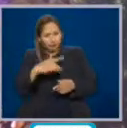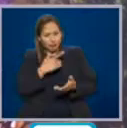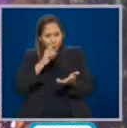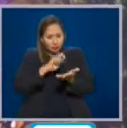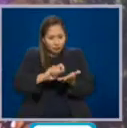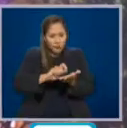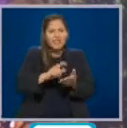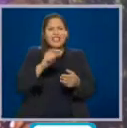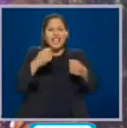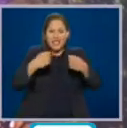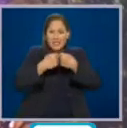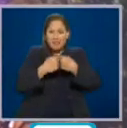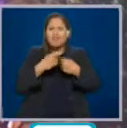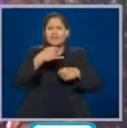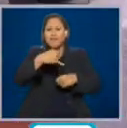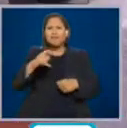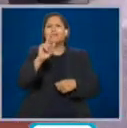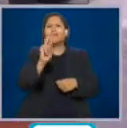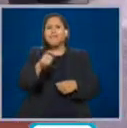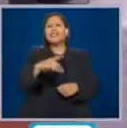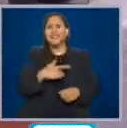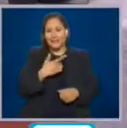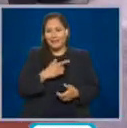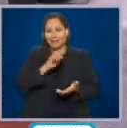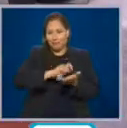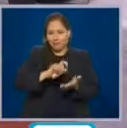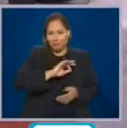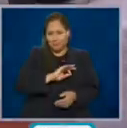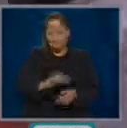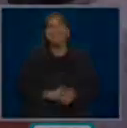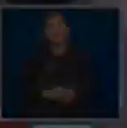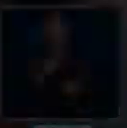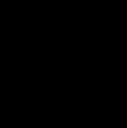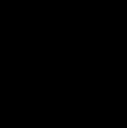les significa a cada quien. Les agradecemos muchísimo que hayan estado el día de hoy con nosotros. Felicidades. Gracias a ustedes. Gracias.